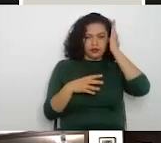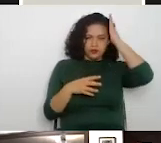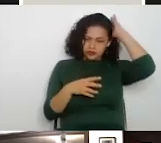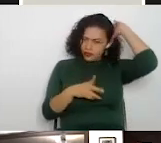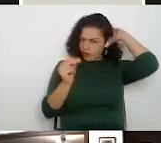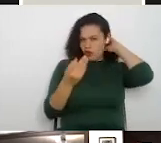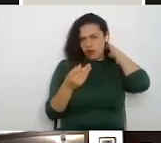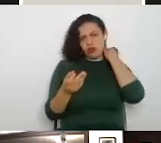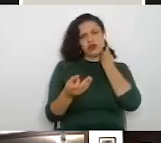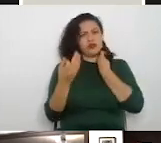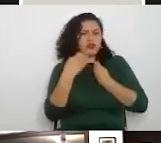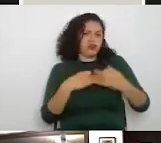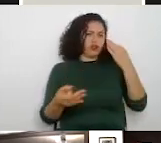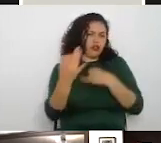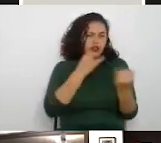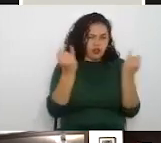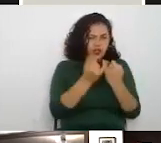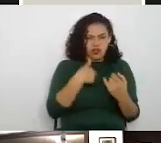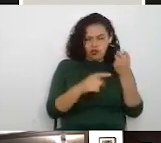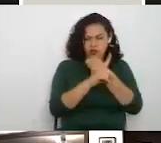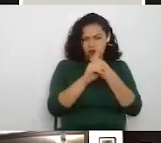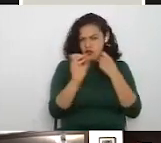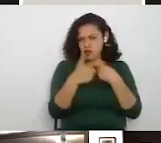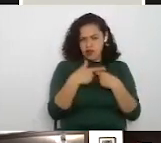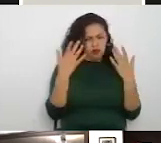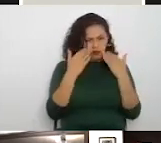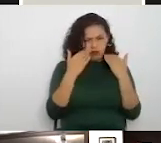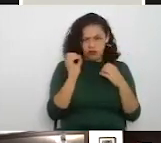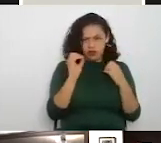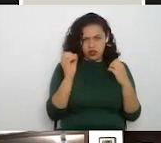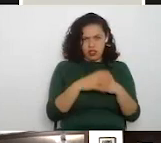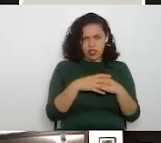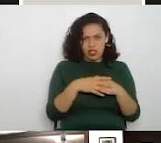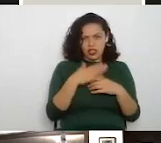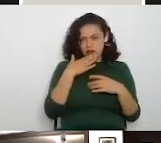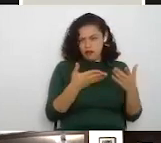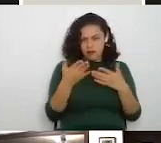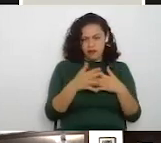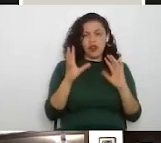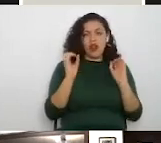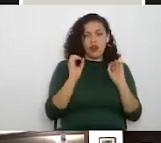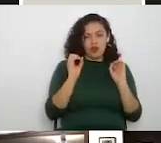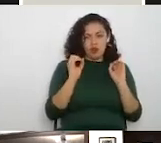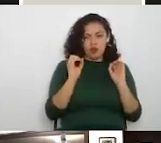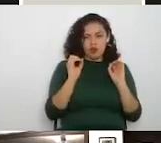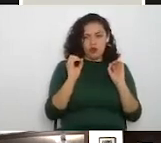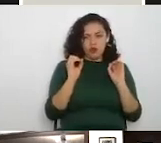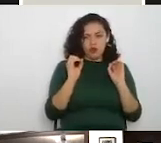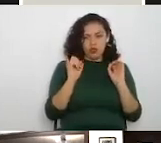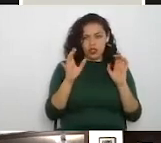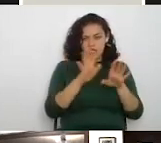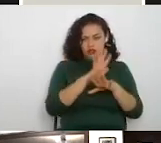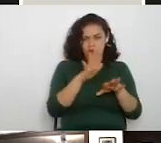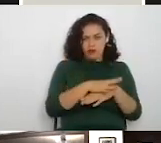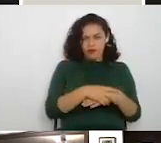igual y pues, no le veo ahorita ningún cambio, qué sé yo, y adelante. O bien, pero sí, fíjate que sí cambió esto por esta